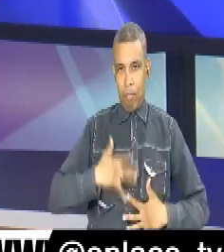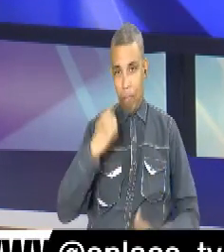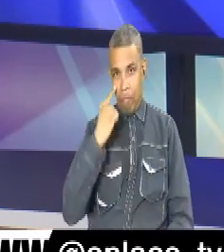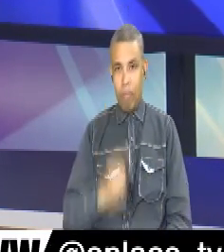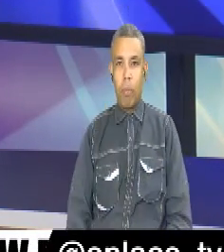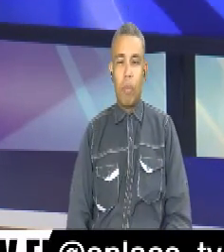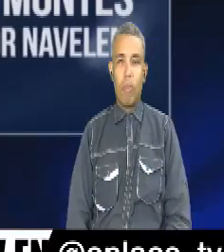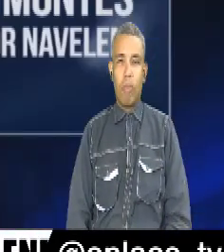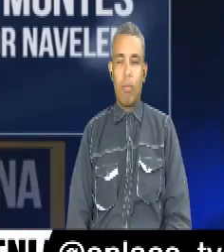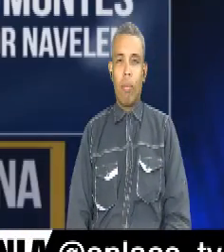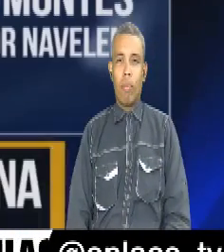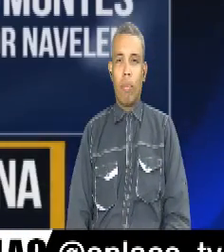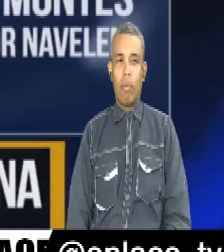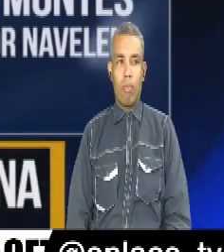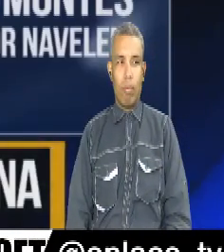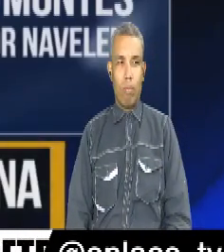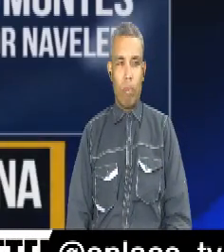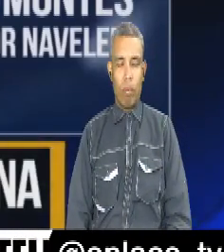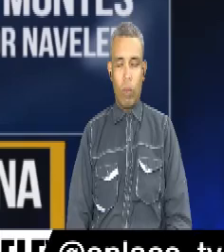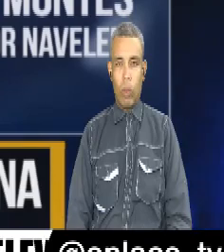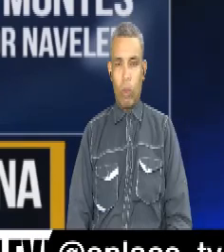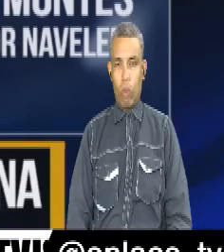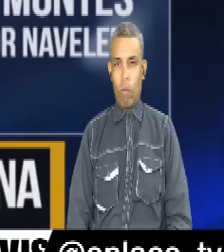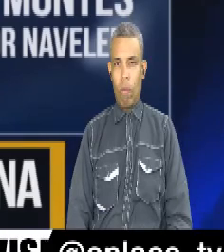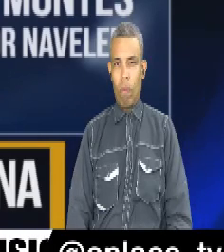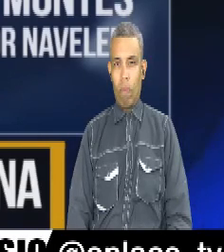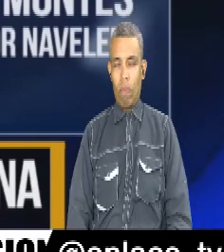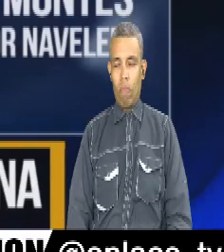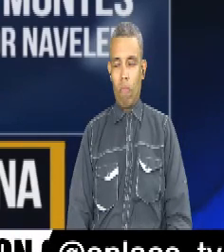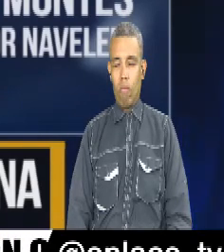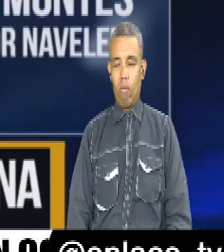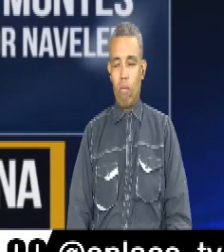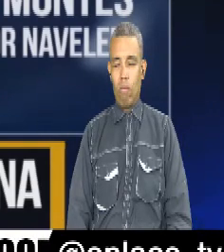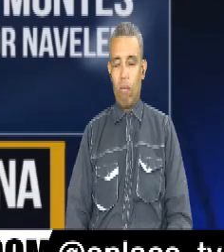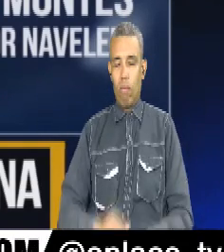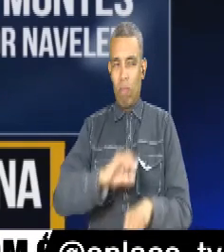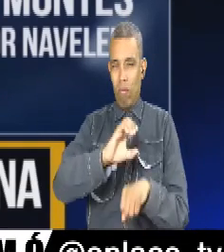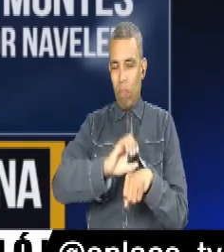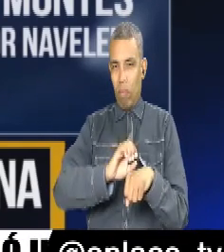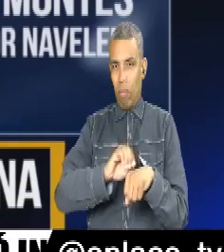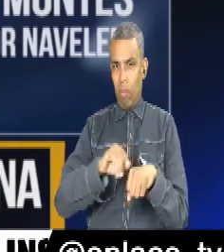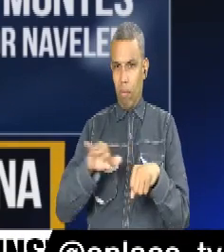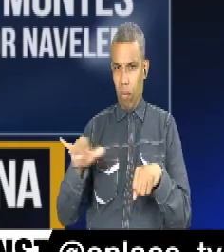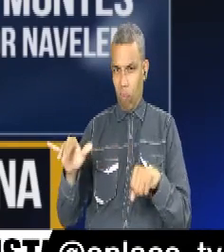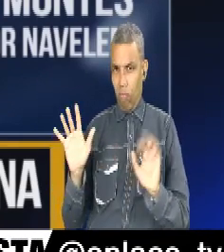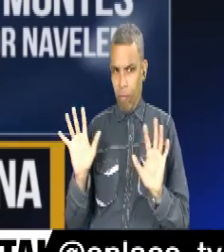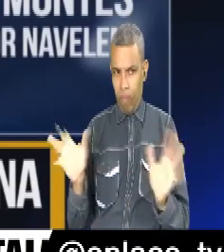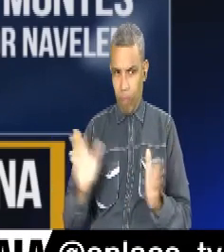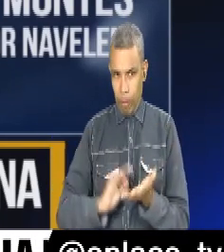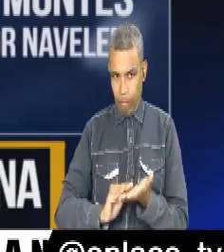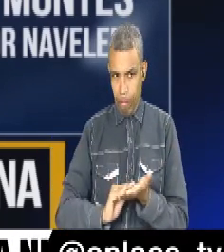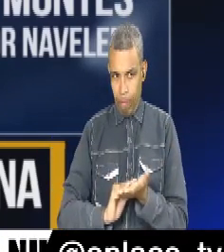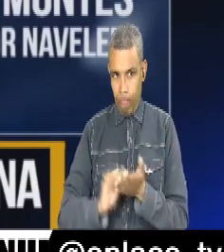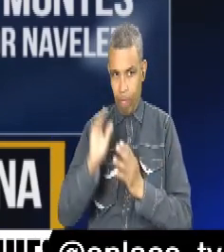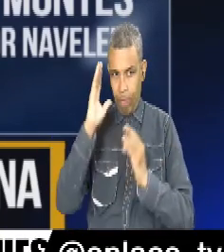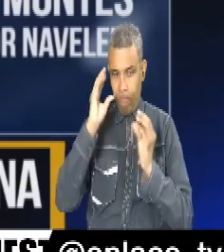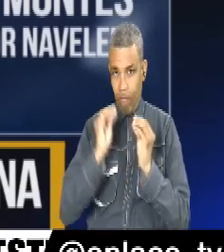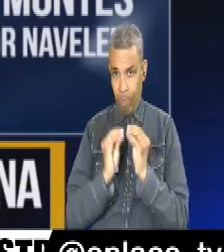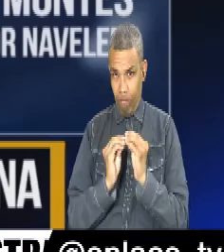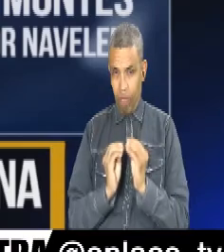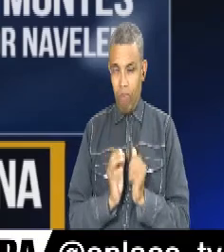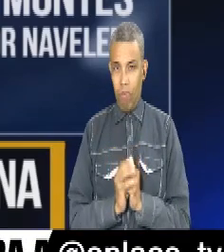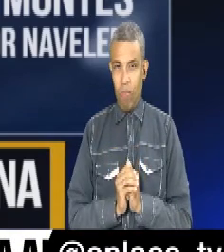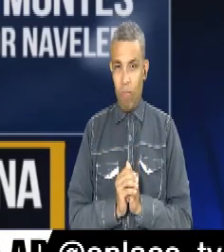atención. Sí, señor, ya hubo pues un acuerdo con Cor Magdalena y Navelena y la fiducia, donde ellos se comprometen que